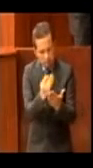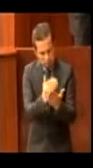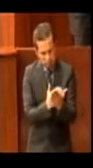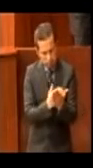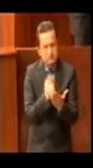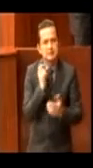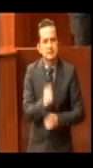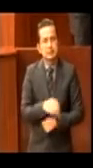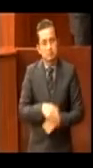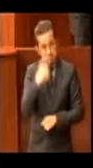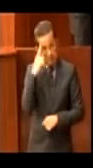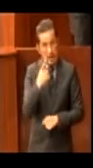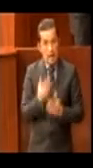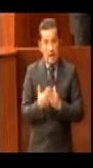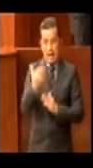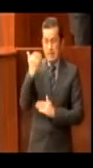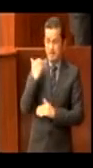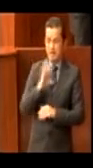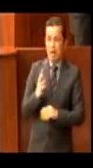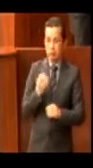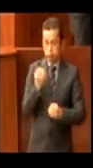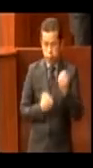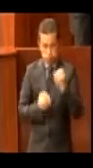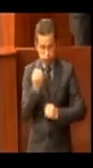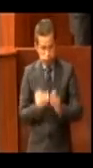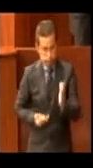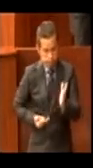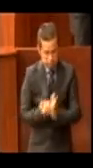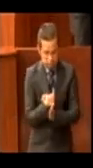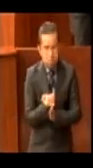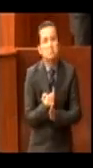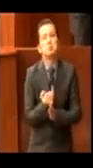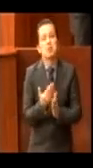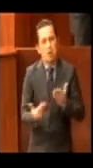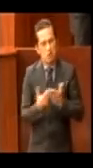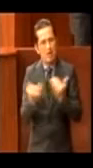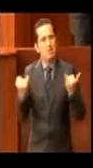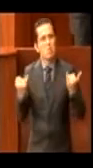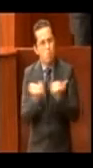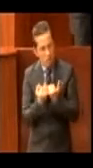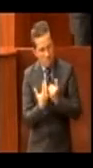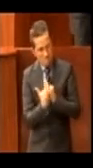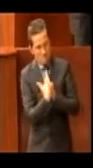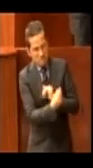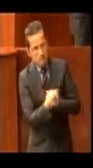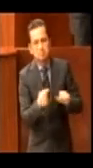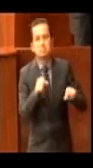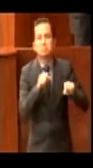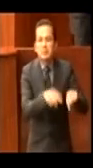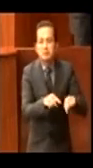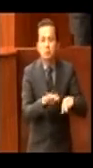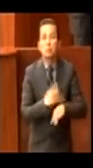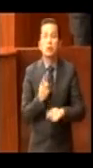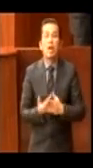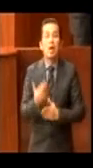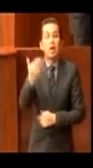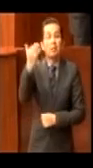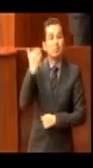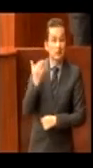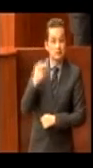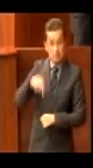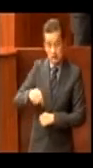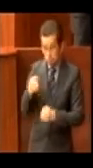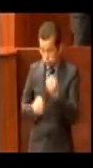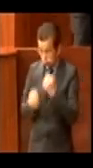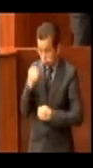eficacia refleja de la cosa juzgada porque este órgano jurisdiccional ya analizó este spot en una vigencia distinta y